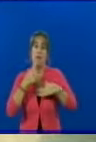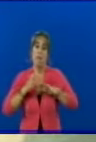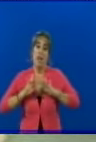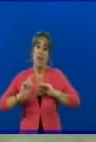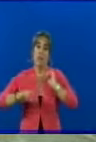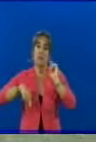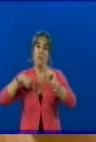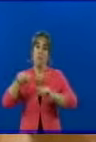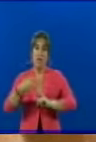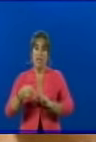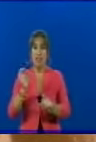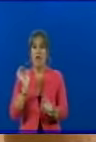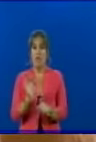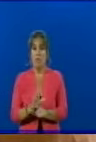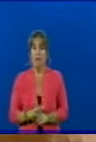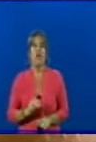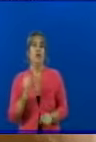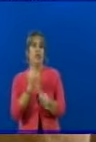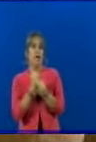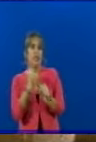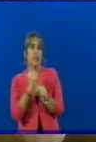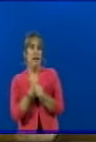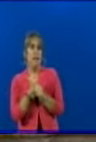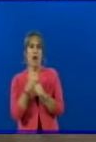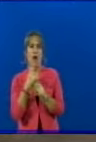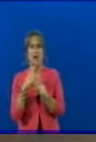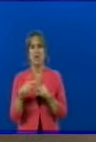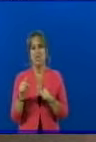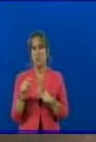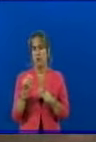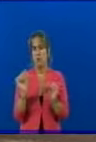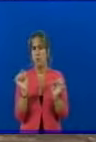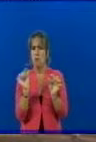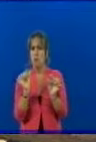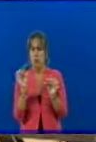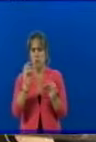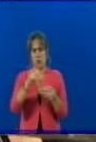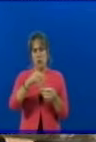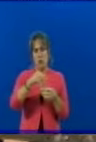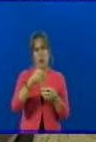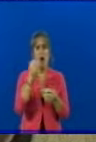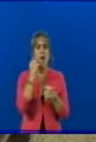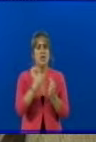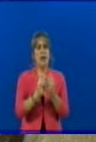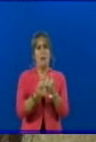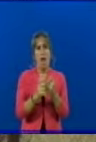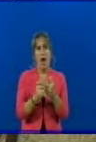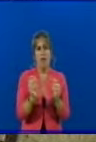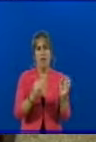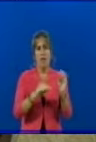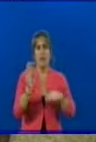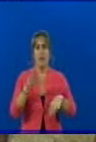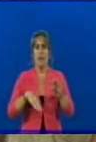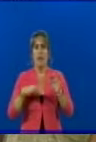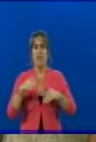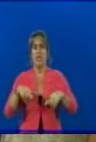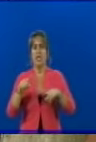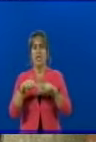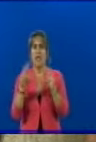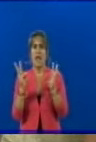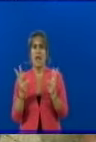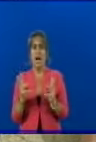mañana comenzar. Se está trabajando con extensor a un 5, a un 10 y a un 15% en dependencia de la